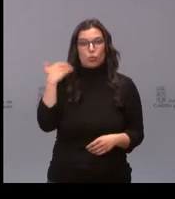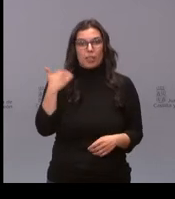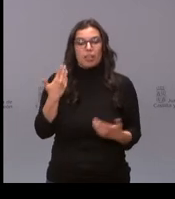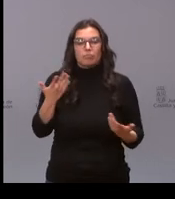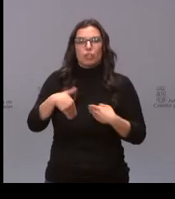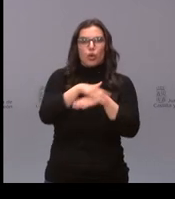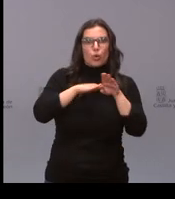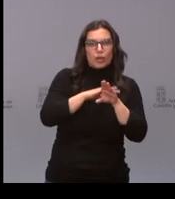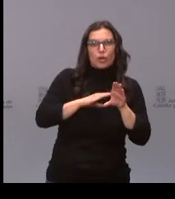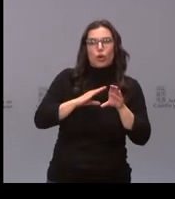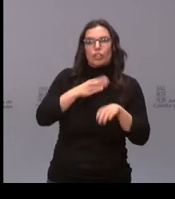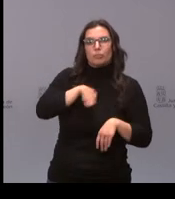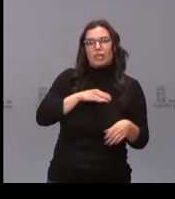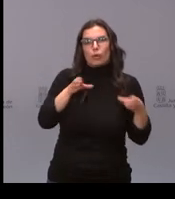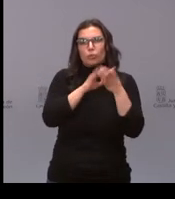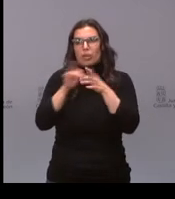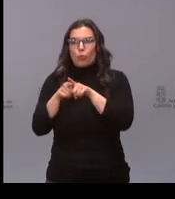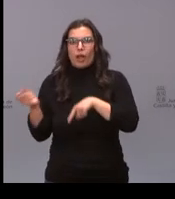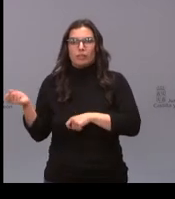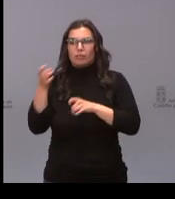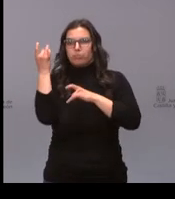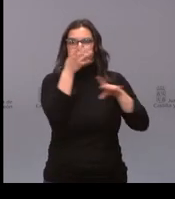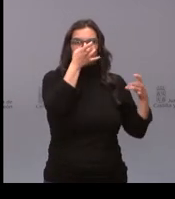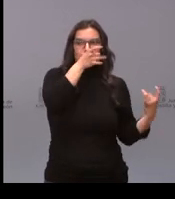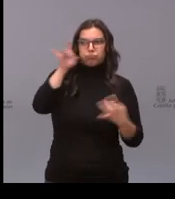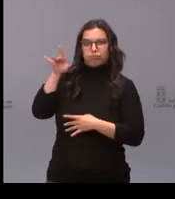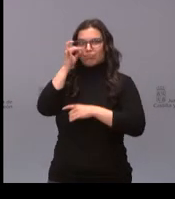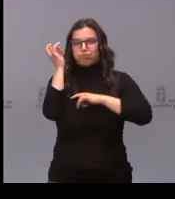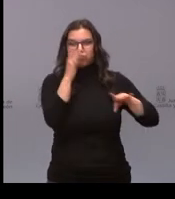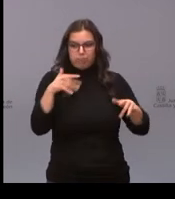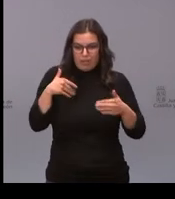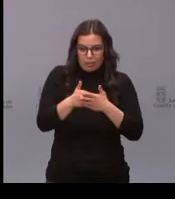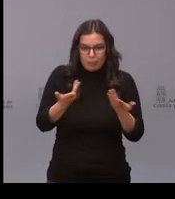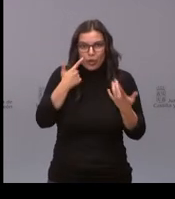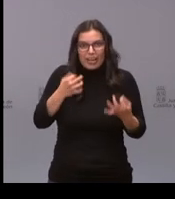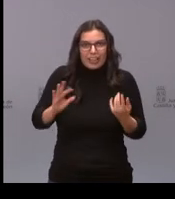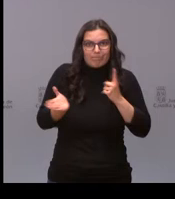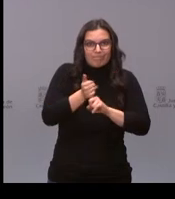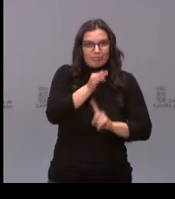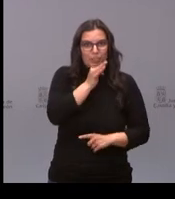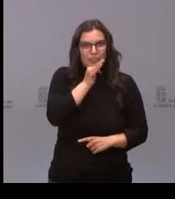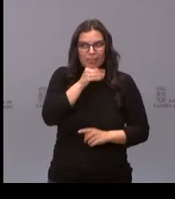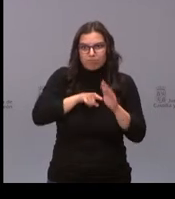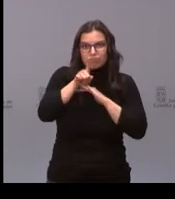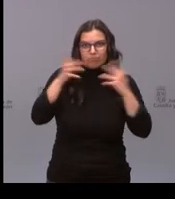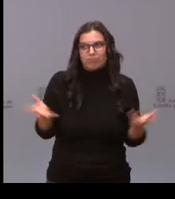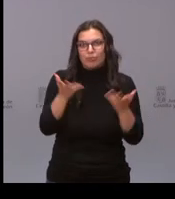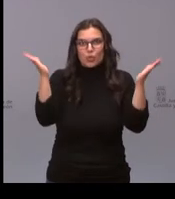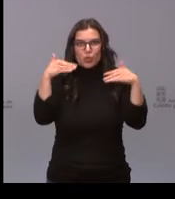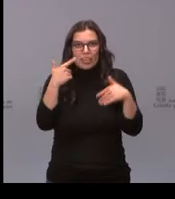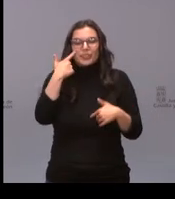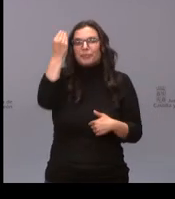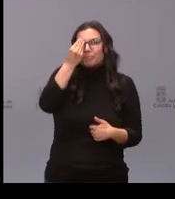Gobierno y la Junta han estado pasándose el balón constantemente y el pueblo sigue con un atractivo sin conseguir potenciarlo. No sé, una valoración a ese